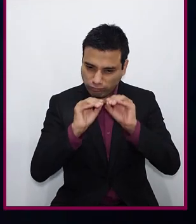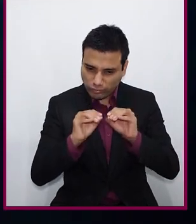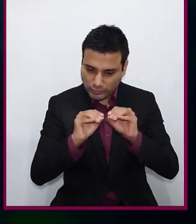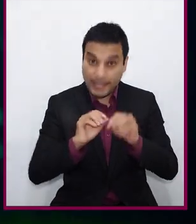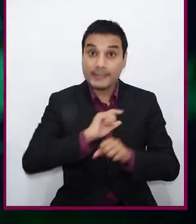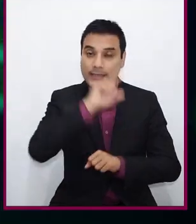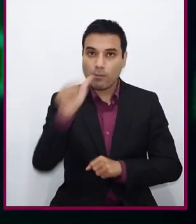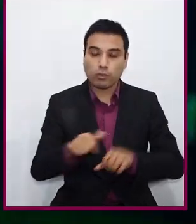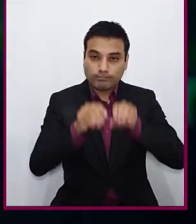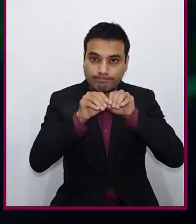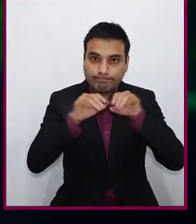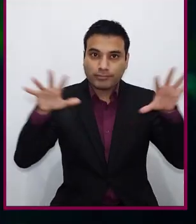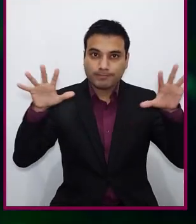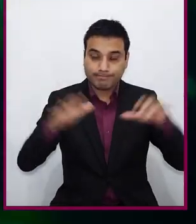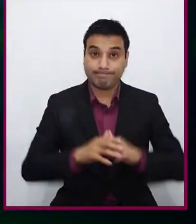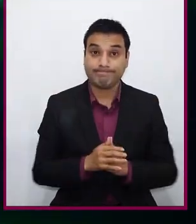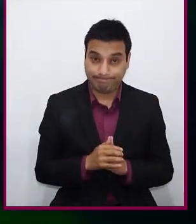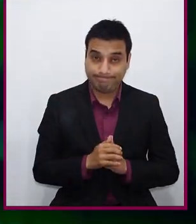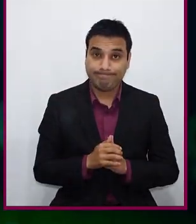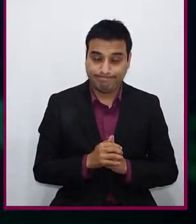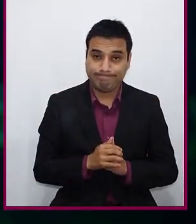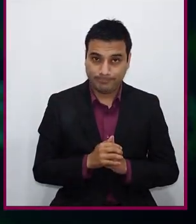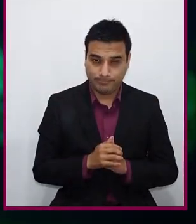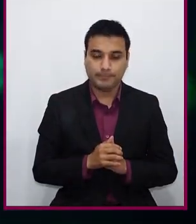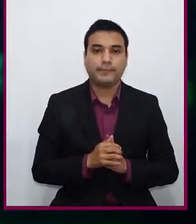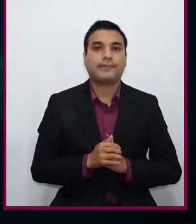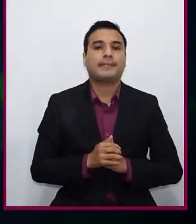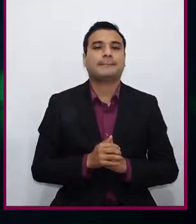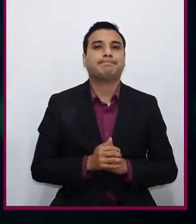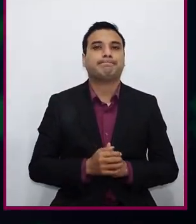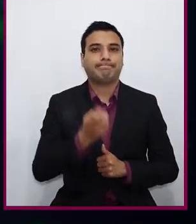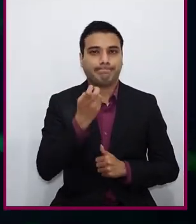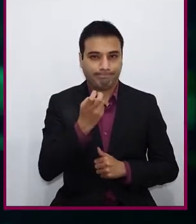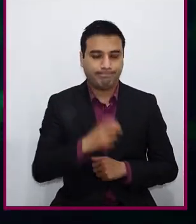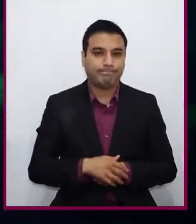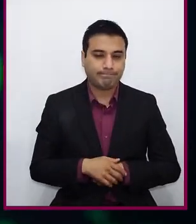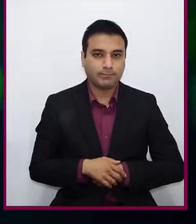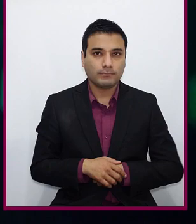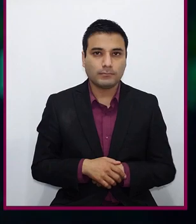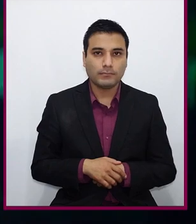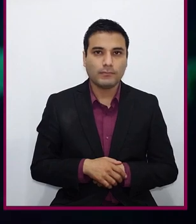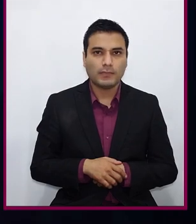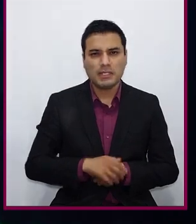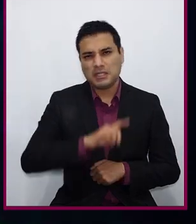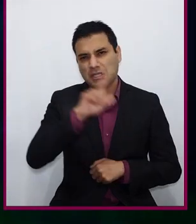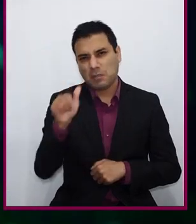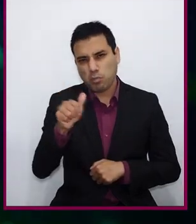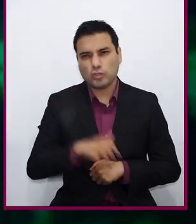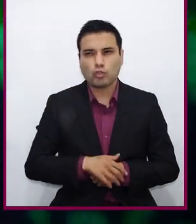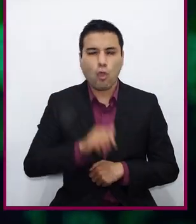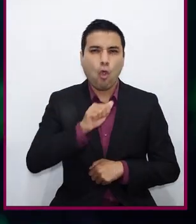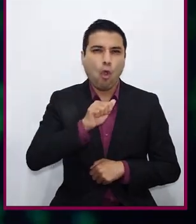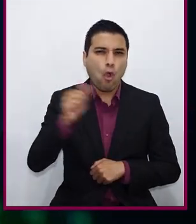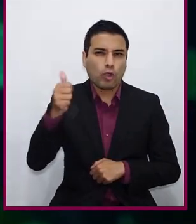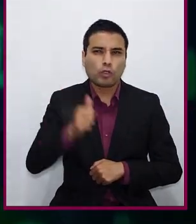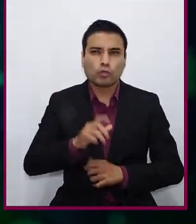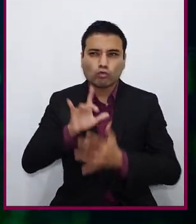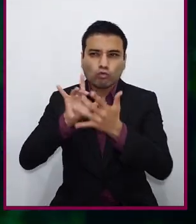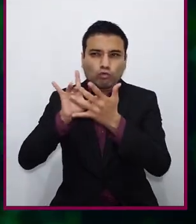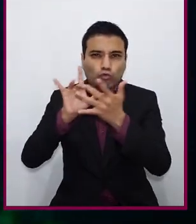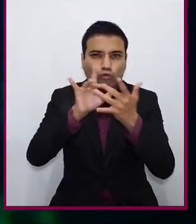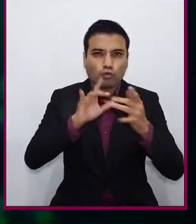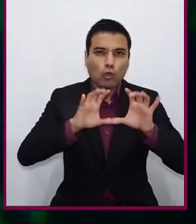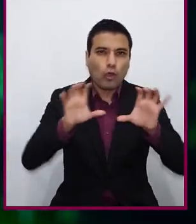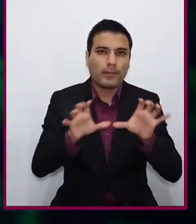y javascript junto con otras extensiones como real reactivo ex y pall corp para crear funciones necesarias y